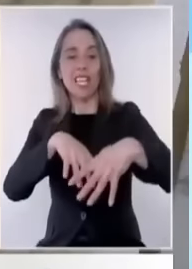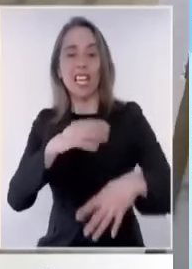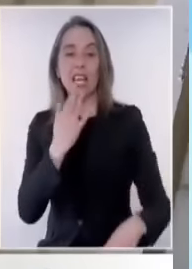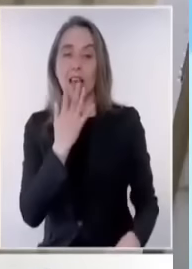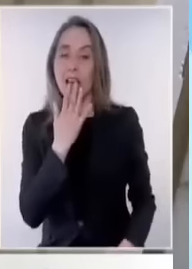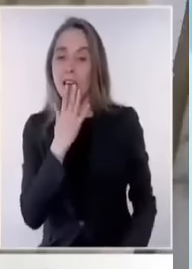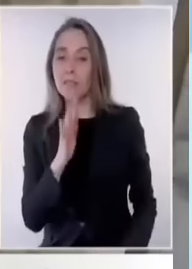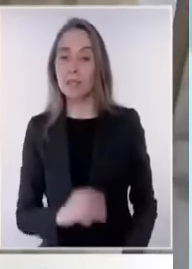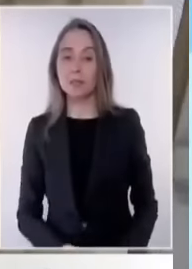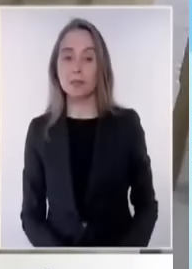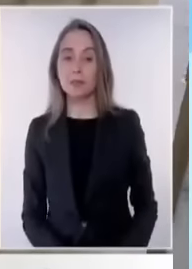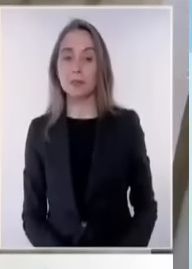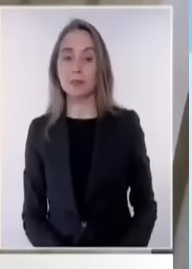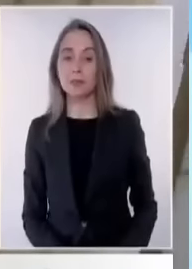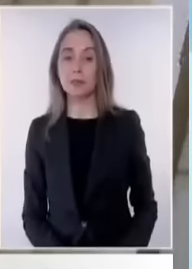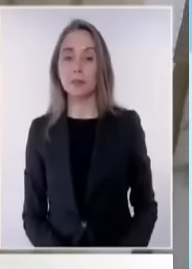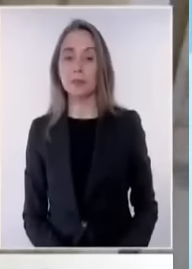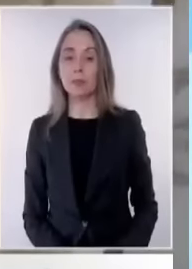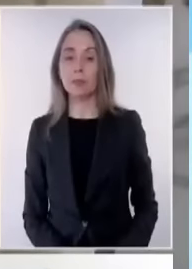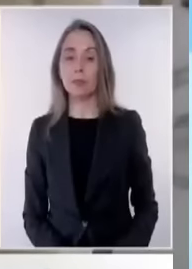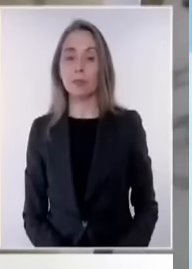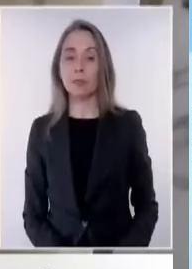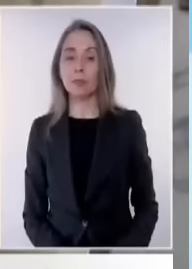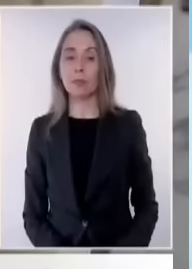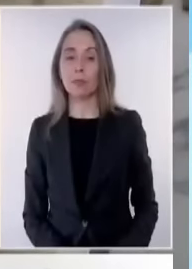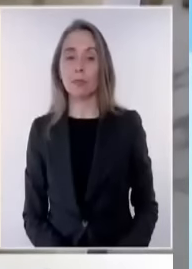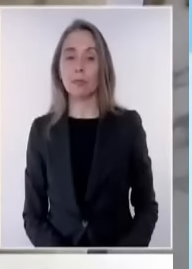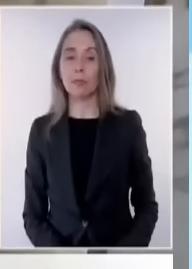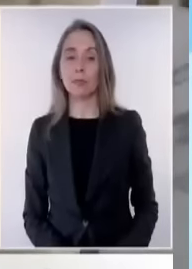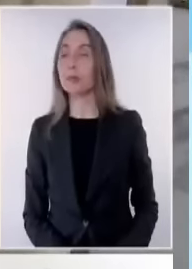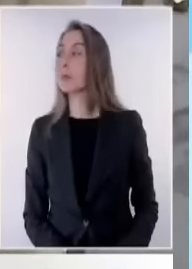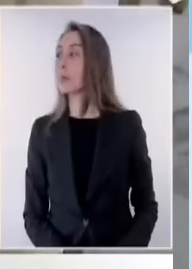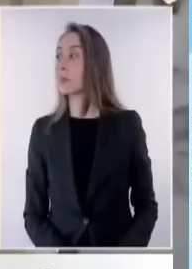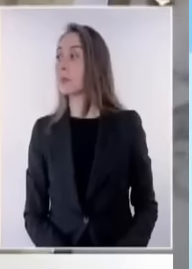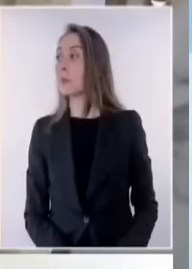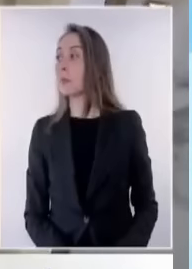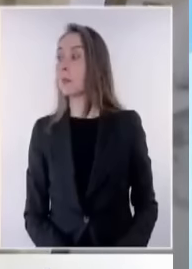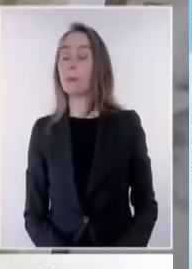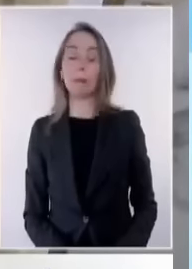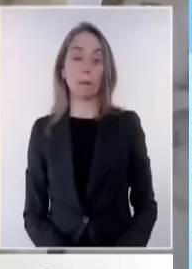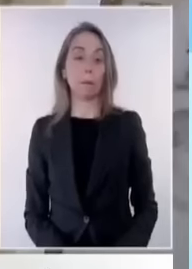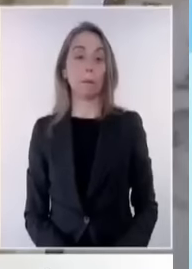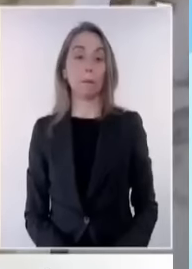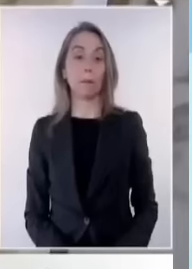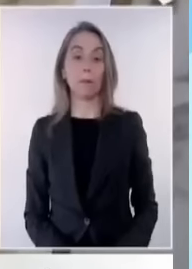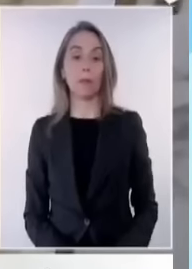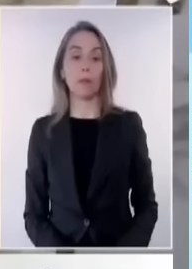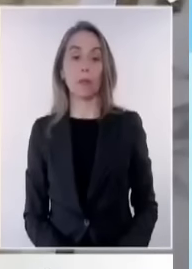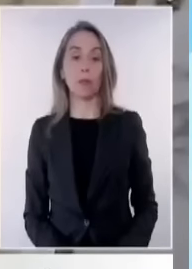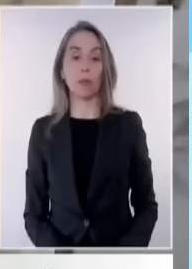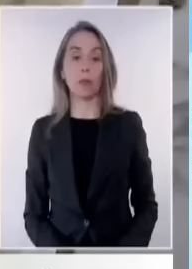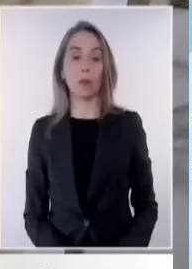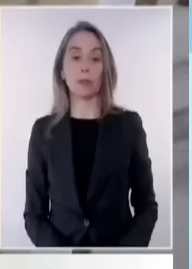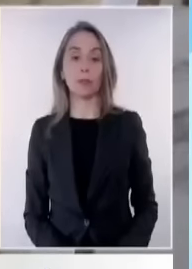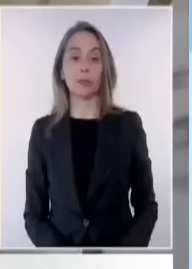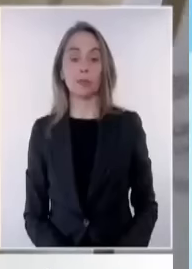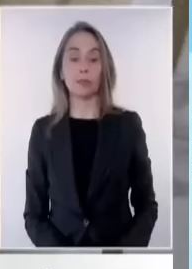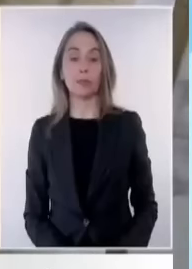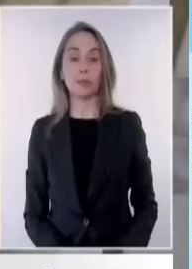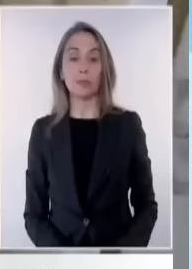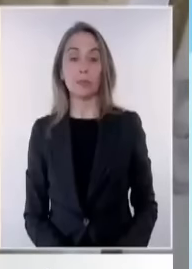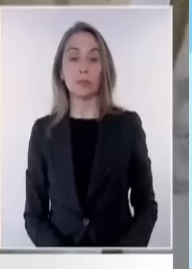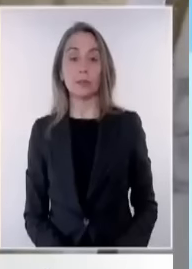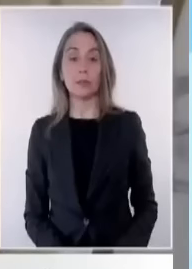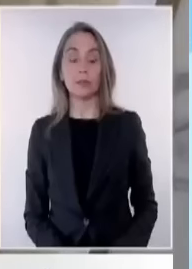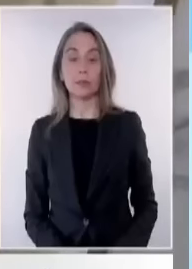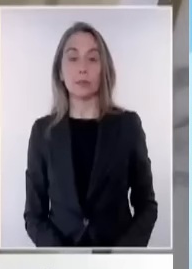No sé si lo hubiese encontrado en algún video estas partes. Yo estoy viendo como el directo, digamos, lo volví